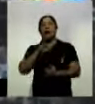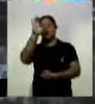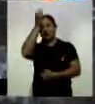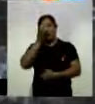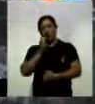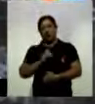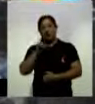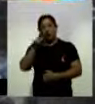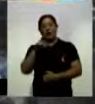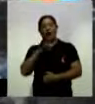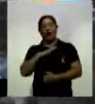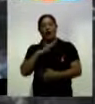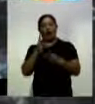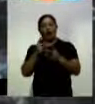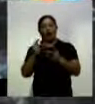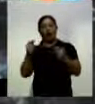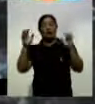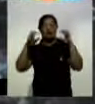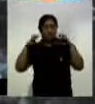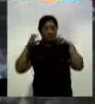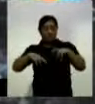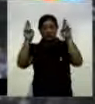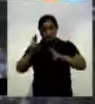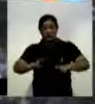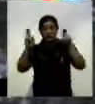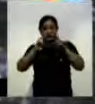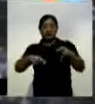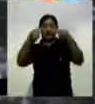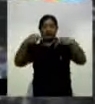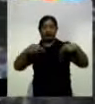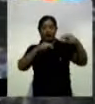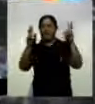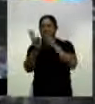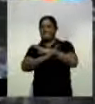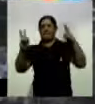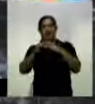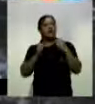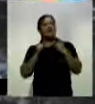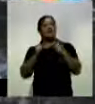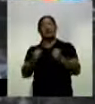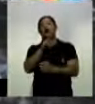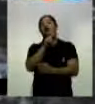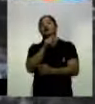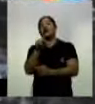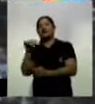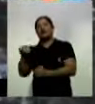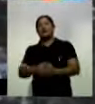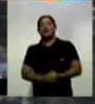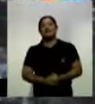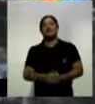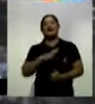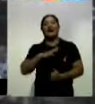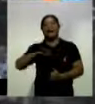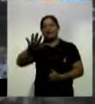mantiene probabilidad de lluvias fuertes, descargas eléctricas, granizadas y rachas de viento superiores a 70 km por hora, además de